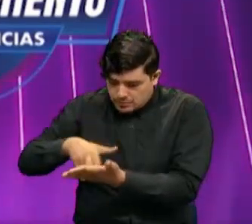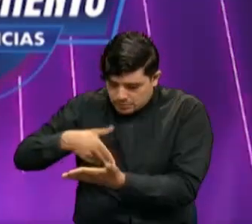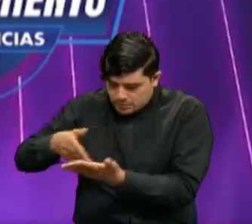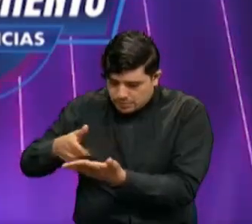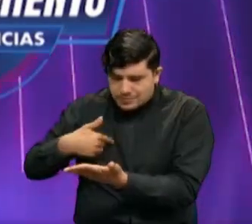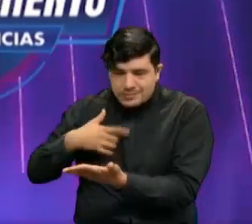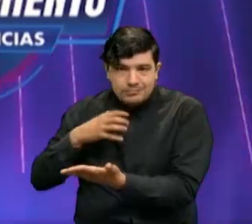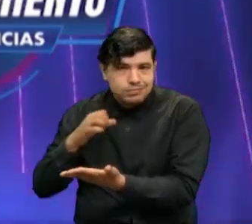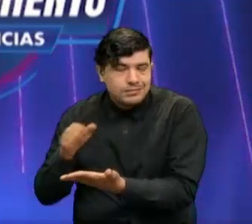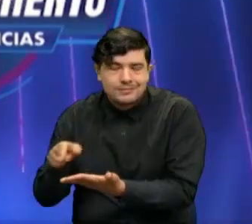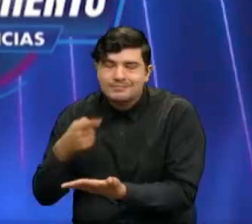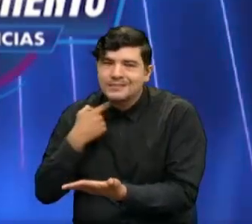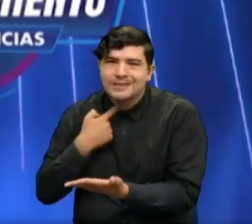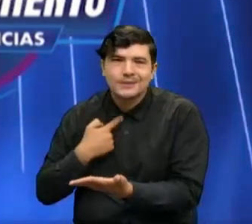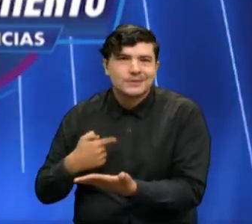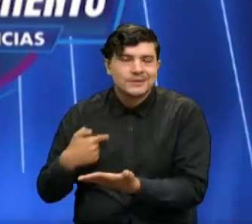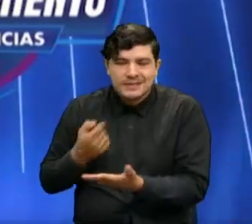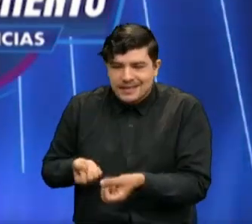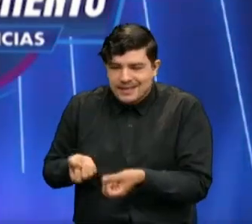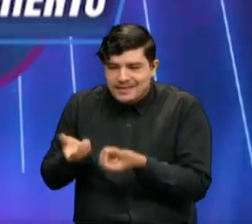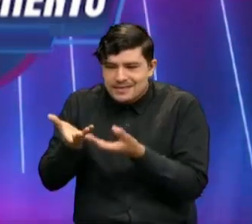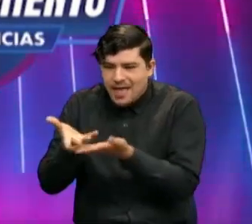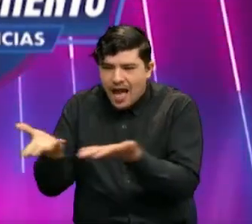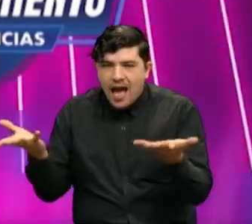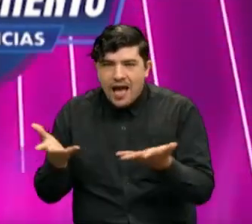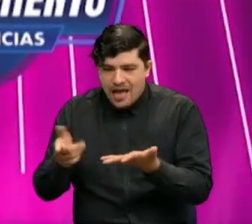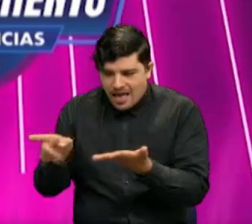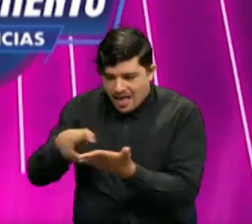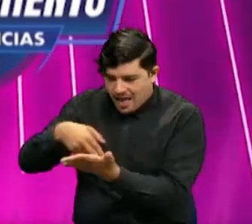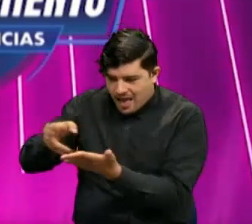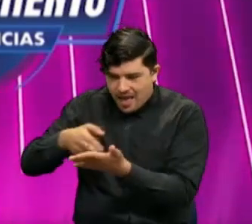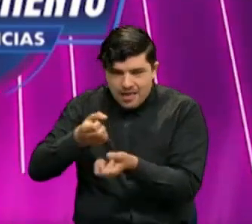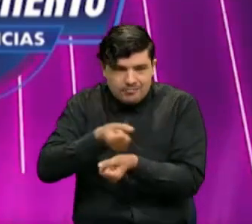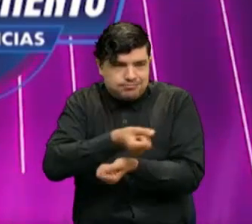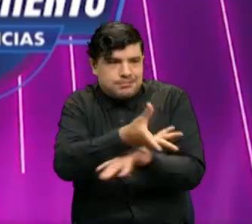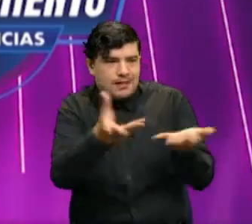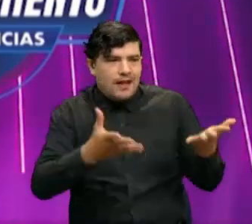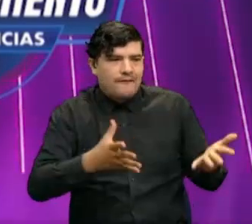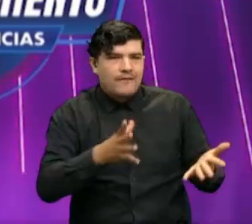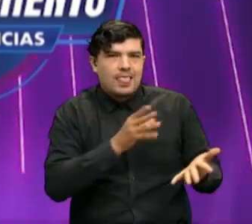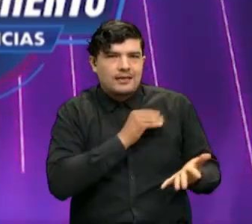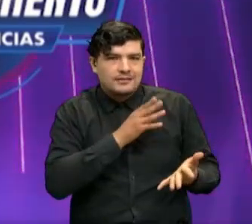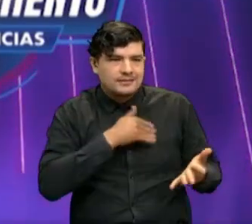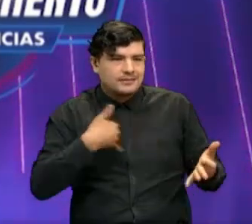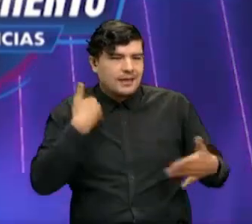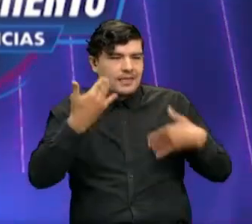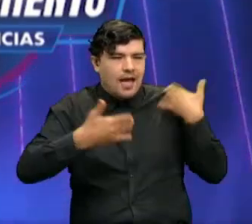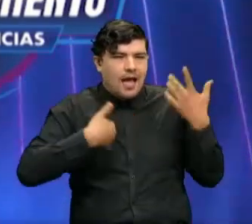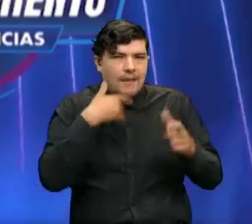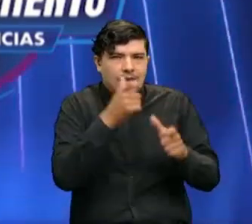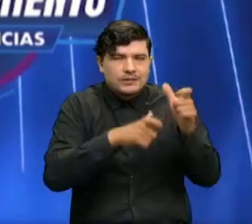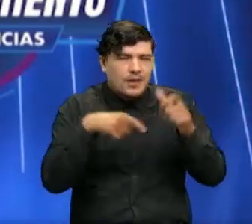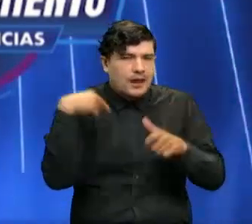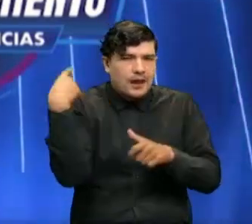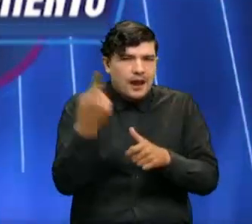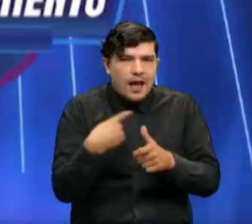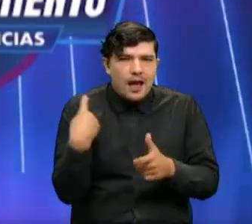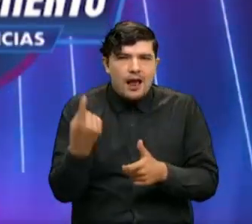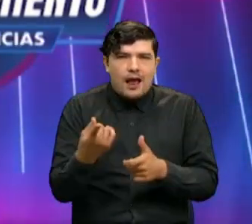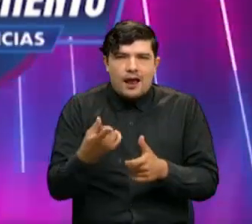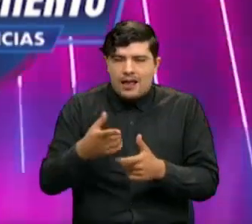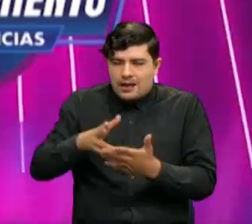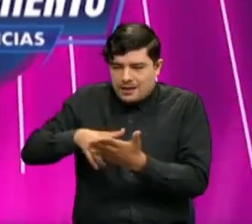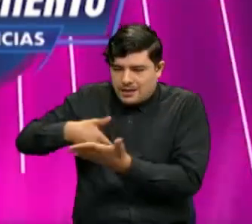una manera de regalar felicidad a las personas. También, digamos que es un momento de tranquilidad entrar en contacto